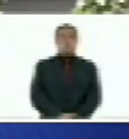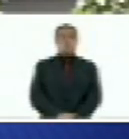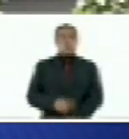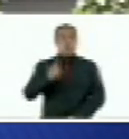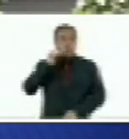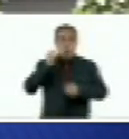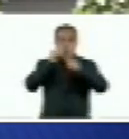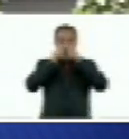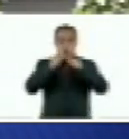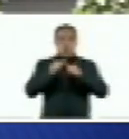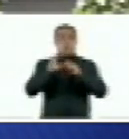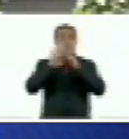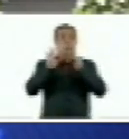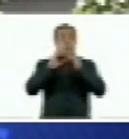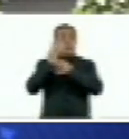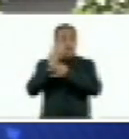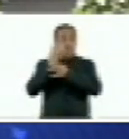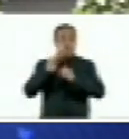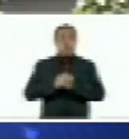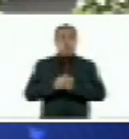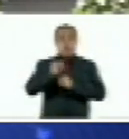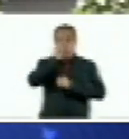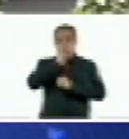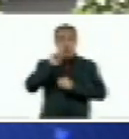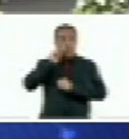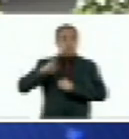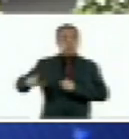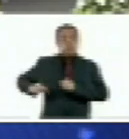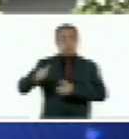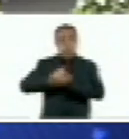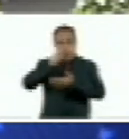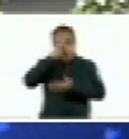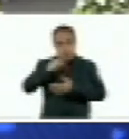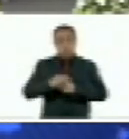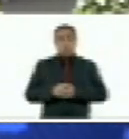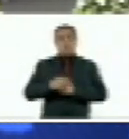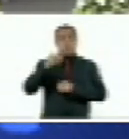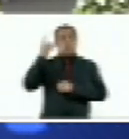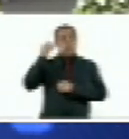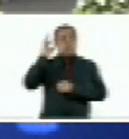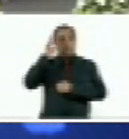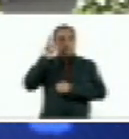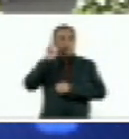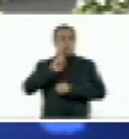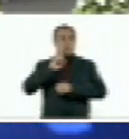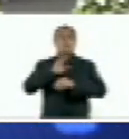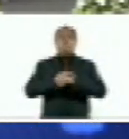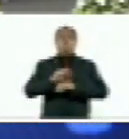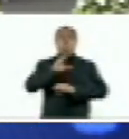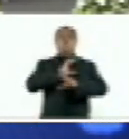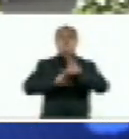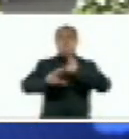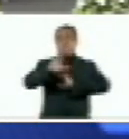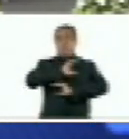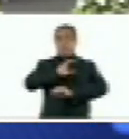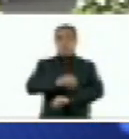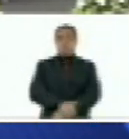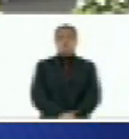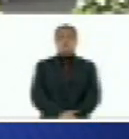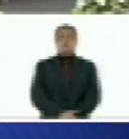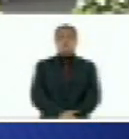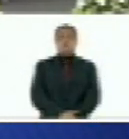sobre asignado si no le si nos van a beneficiar ni a los beneficiarios del programa